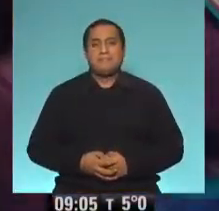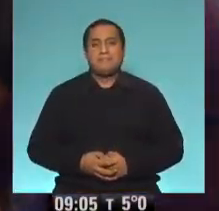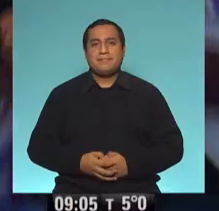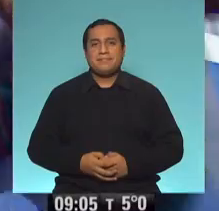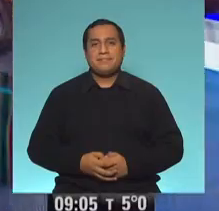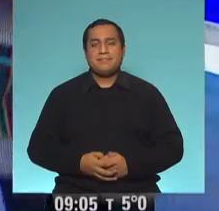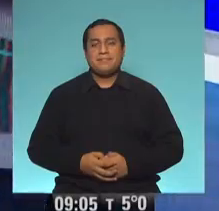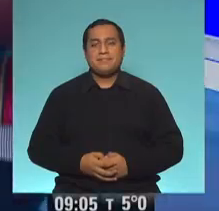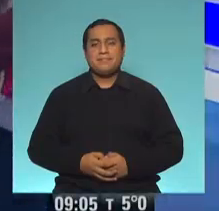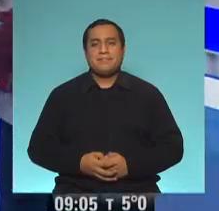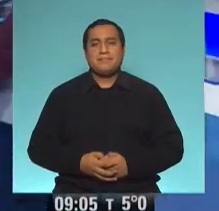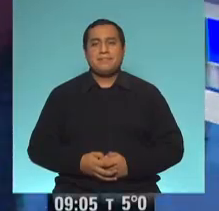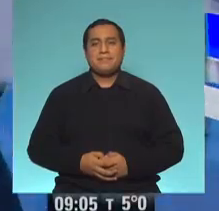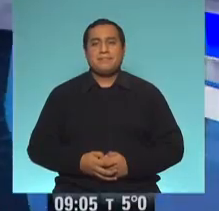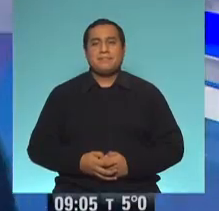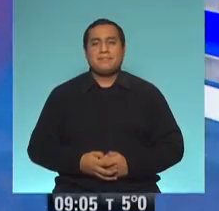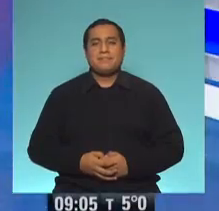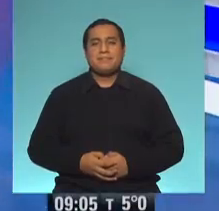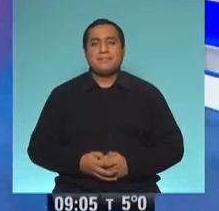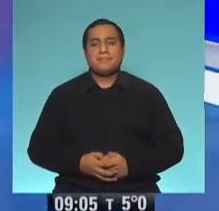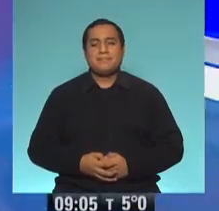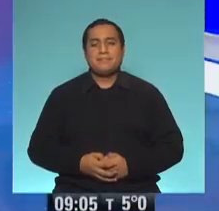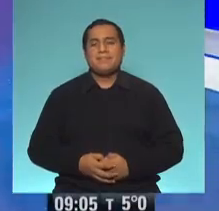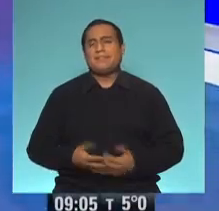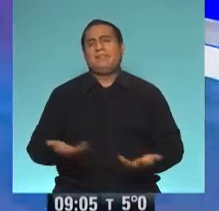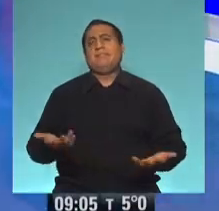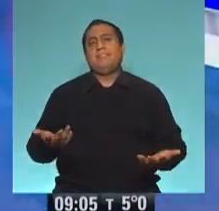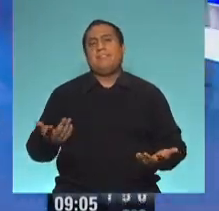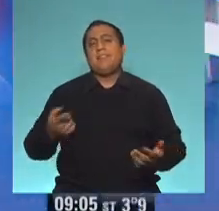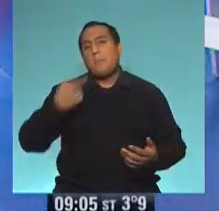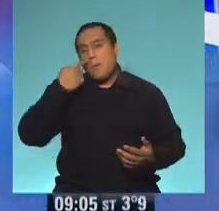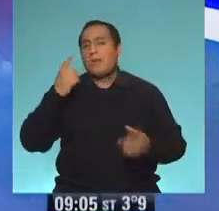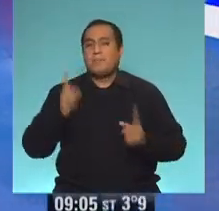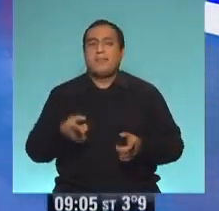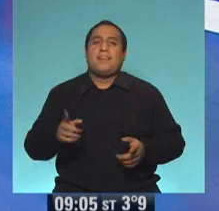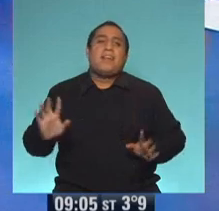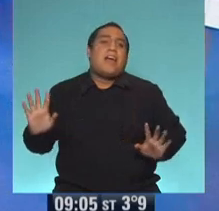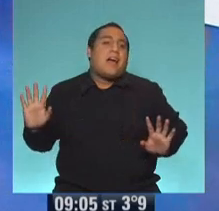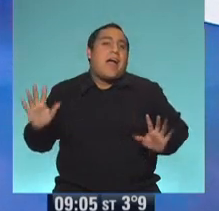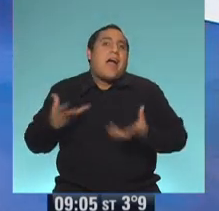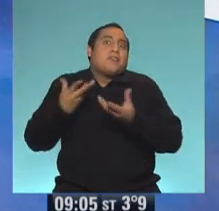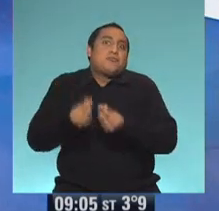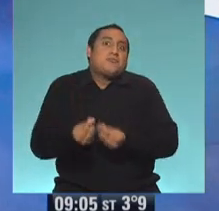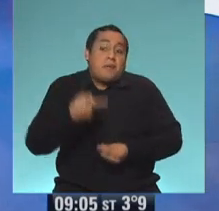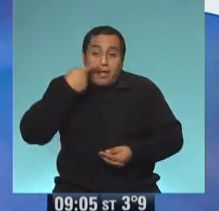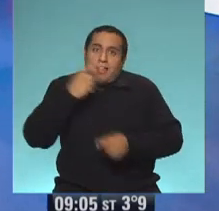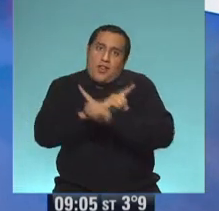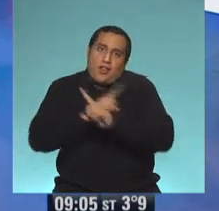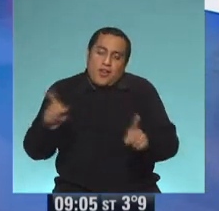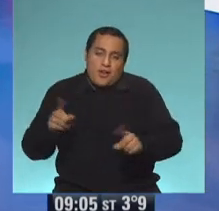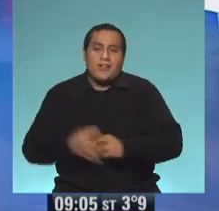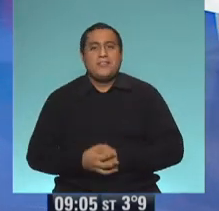Y el mosquito ese también. ¡Qué chancho! Yo para que... Siempre tan chancho. El pan